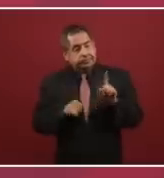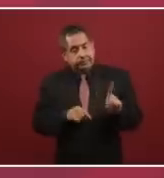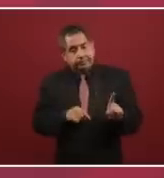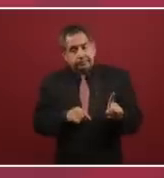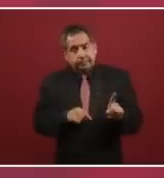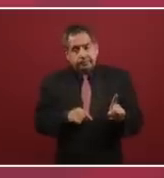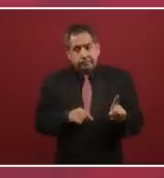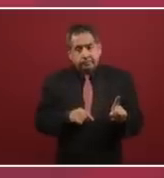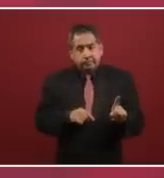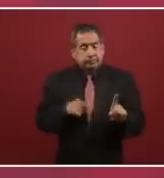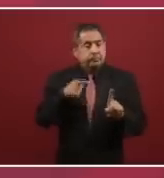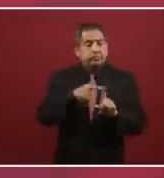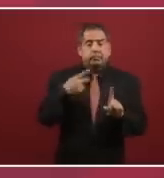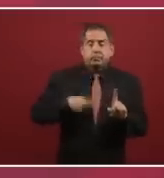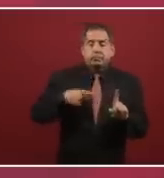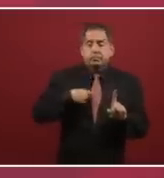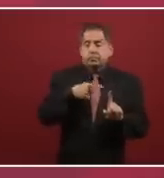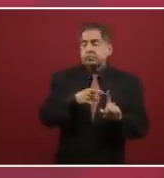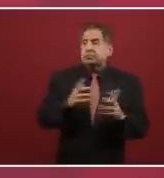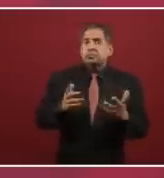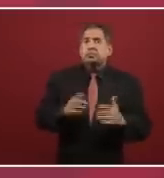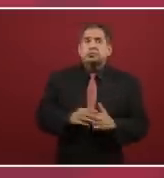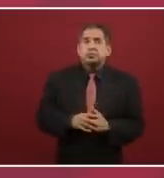una gente que no tenga